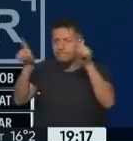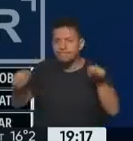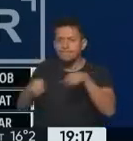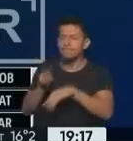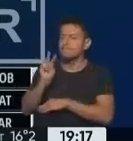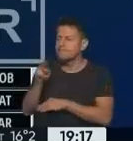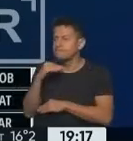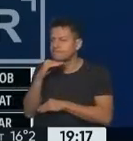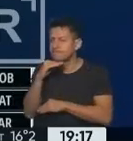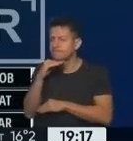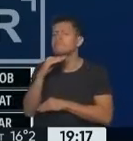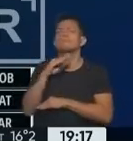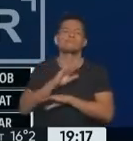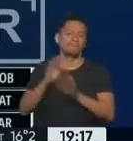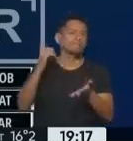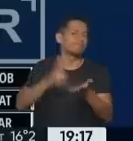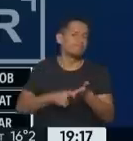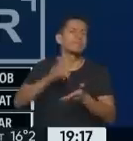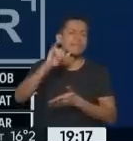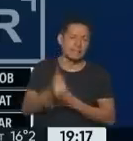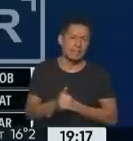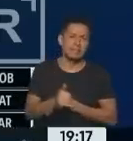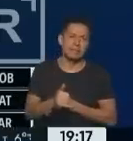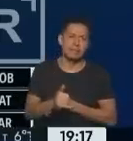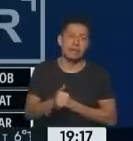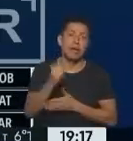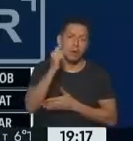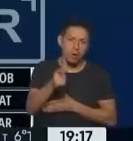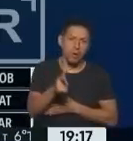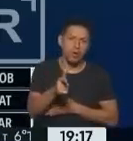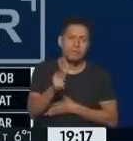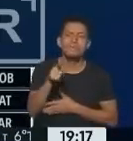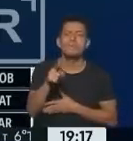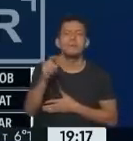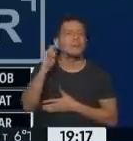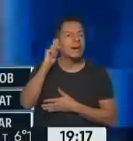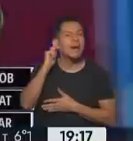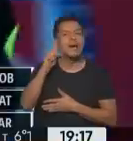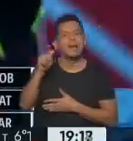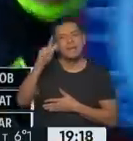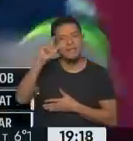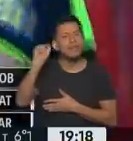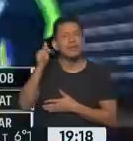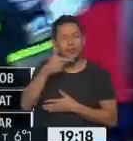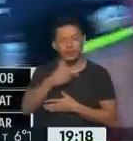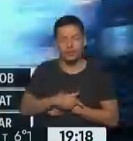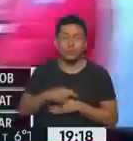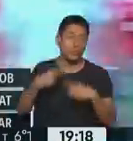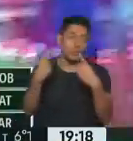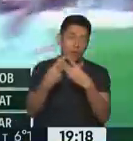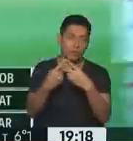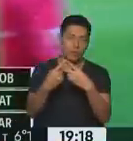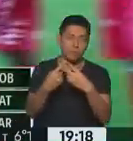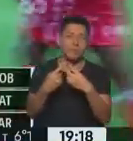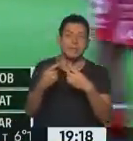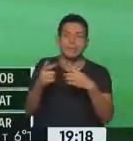estar entonces resolviendo que sí, finalmente fue gol de Matías Gallegos para lo que era 1-1, y ahí